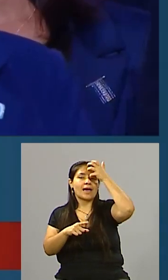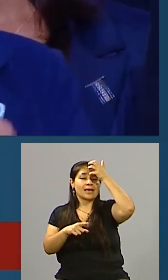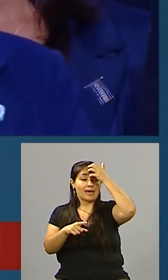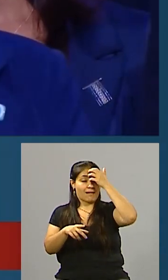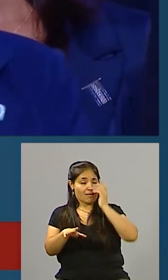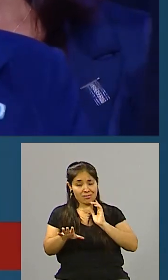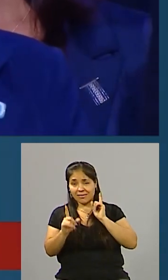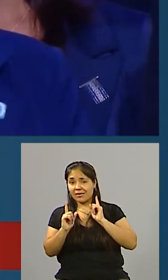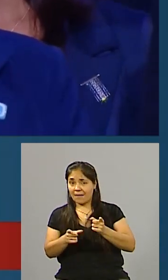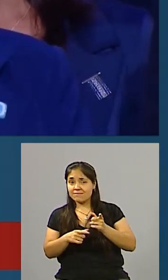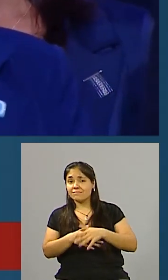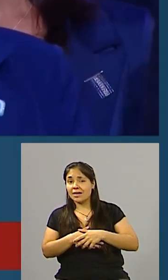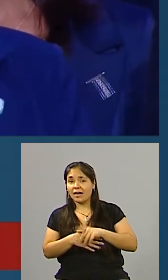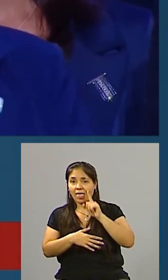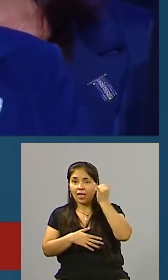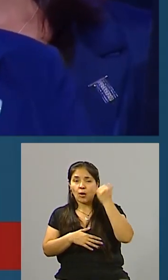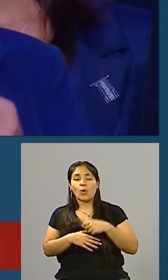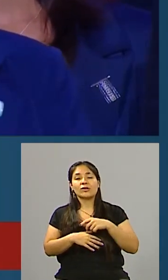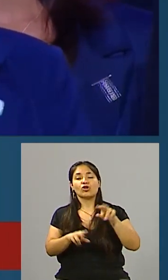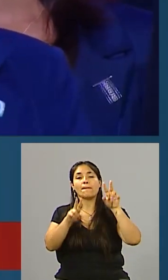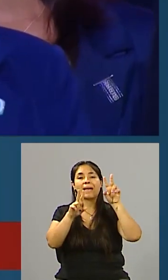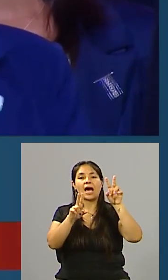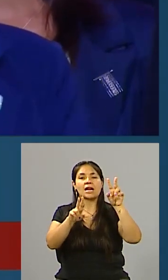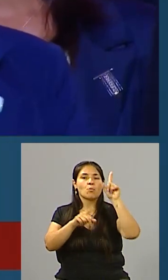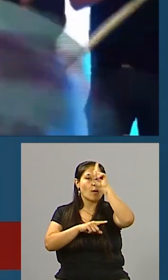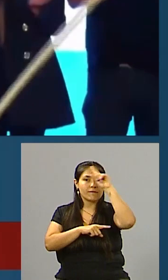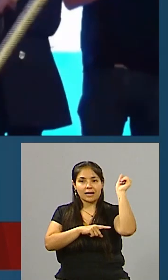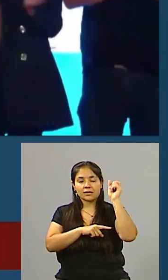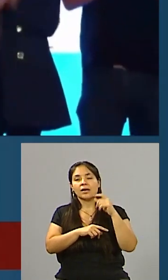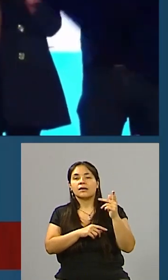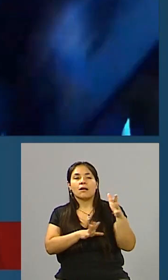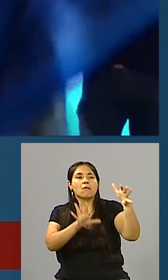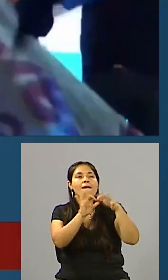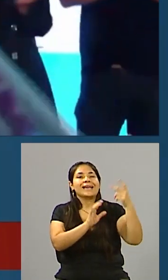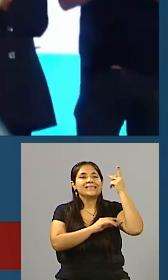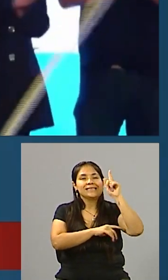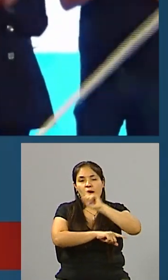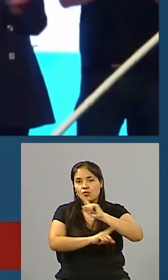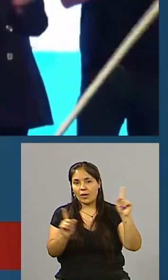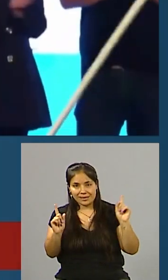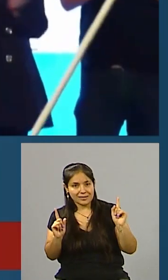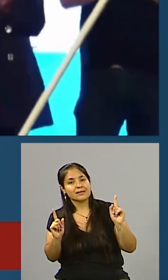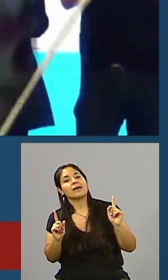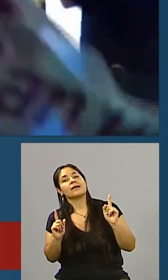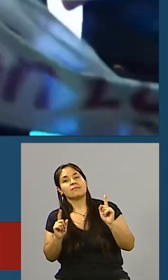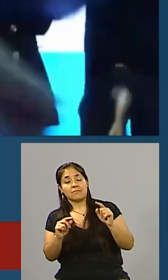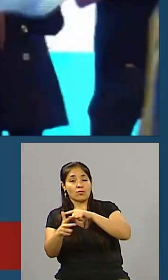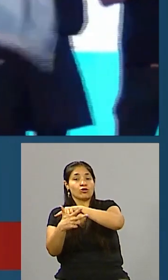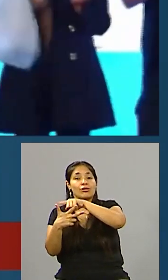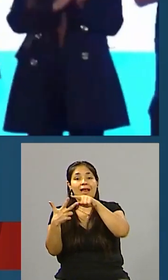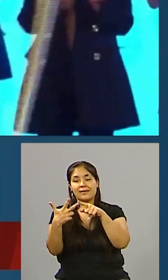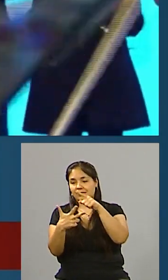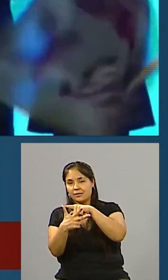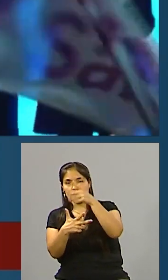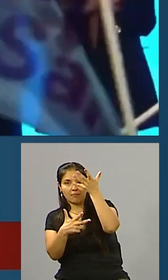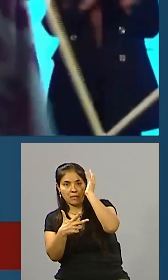Que representa ese peronismo federal, a ese peronismo no kirchnerista, que vos fíjate, estas tres patas son las que le